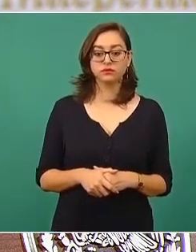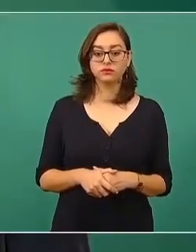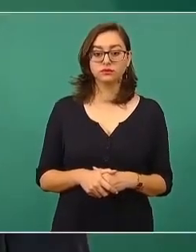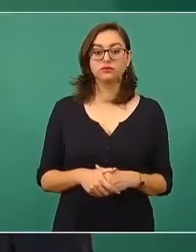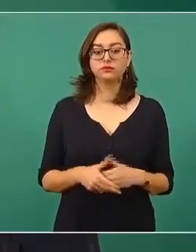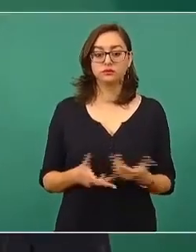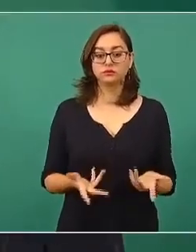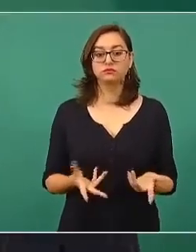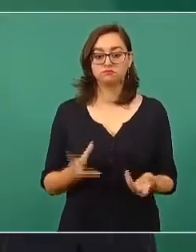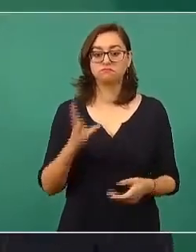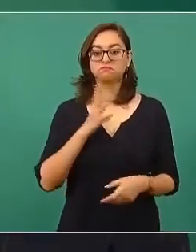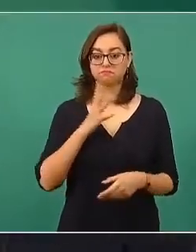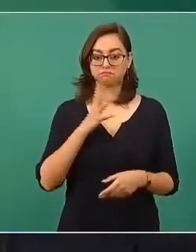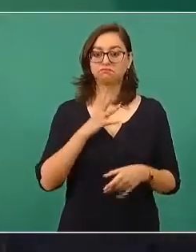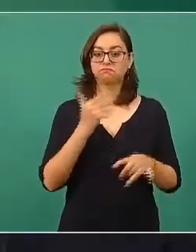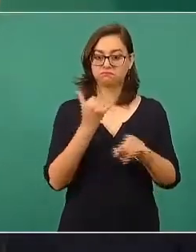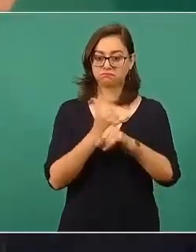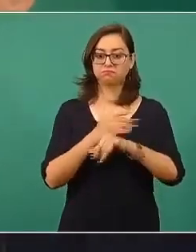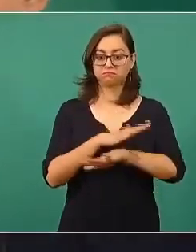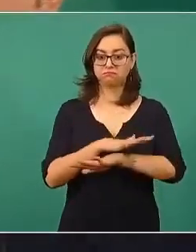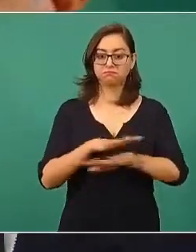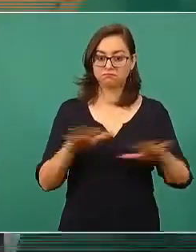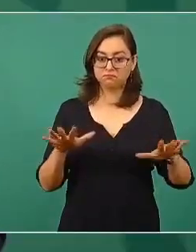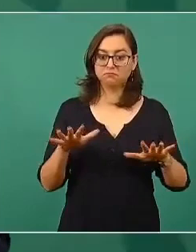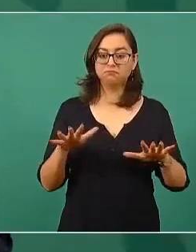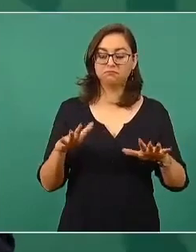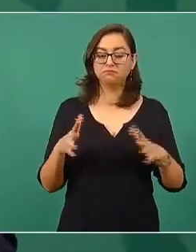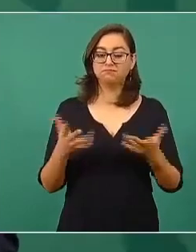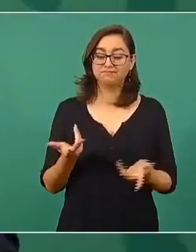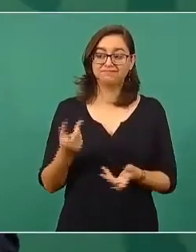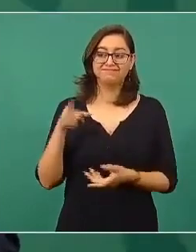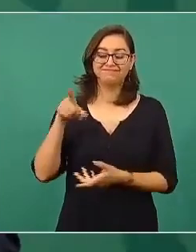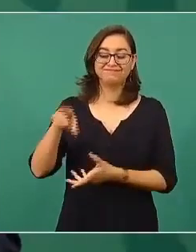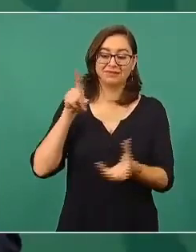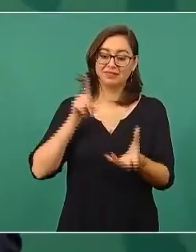hay información de que han habido agresiones,